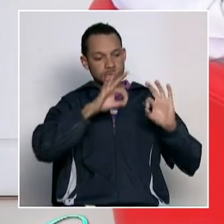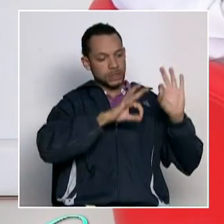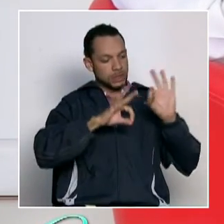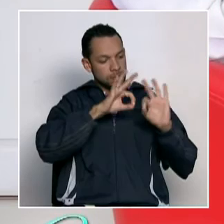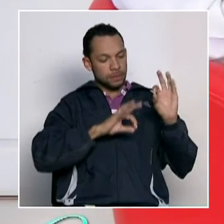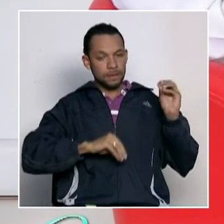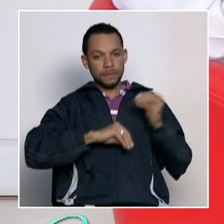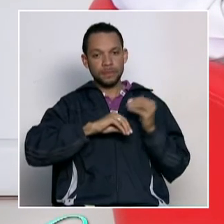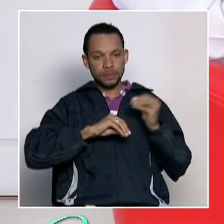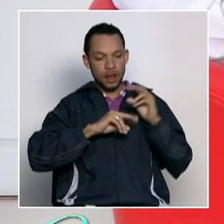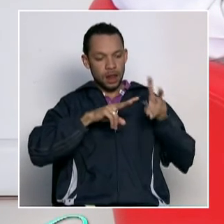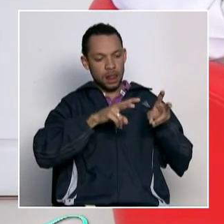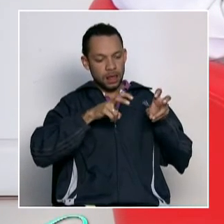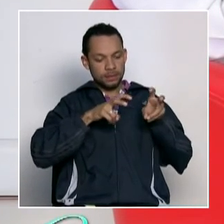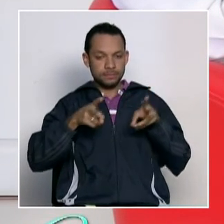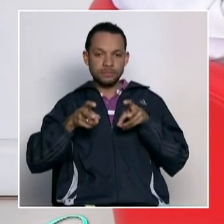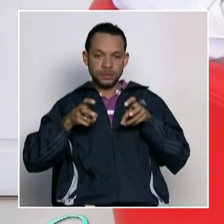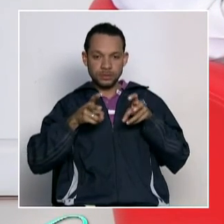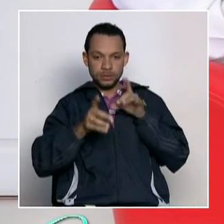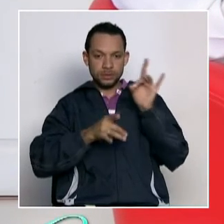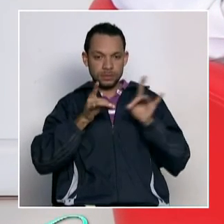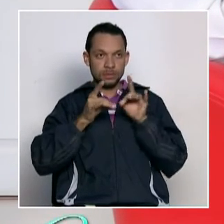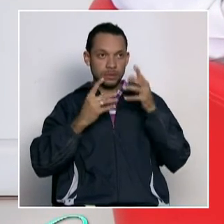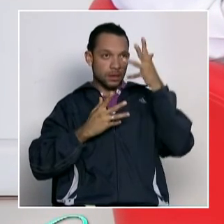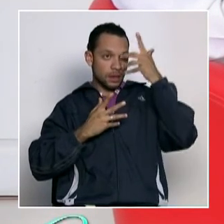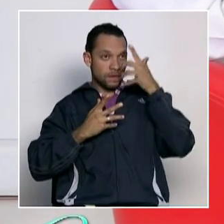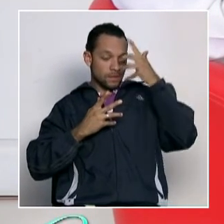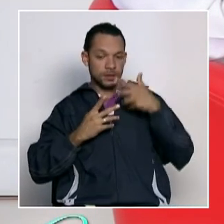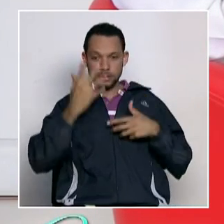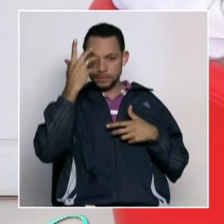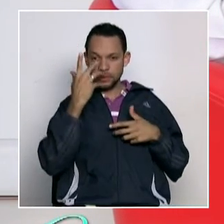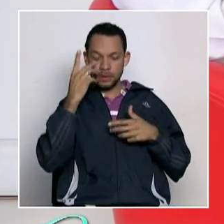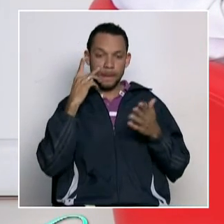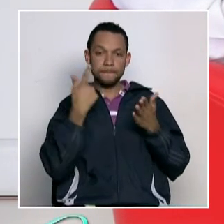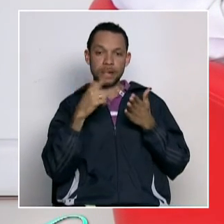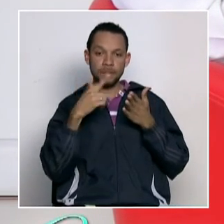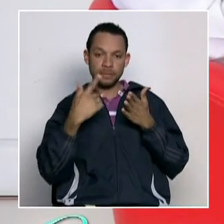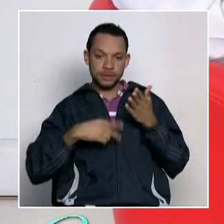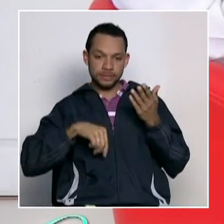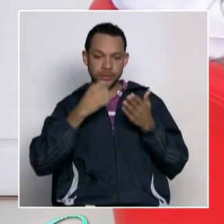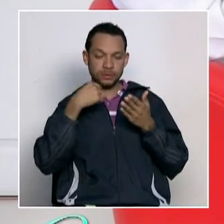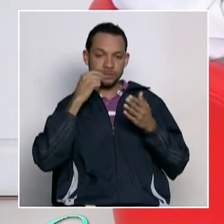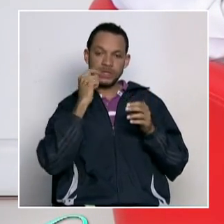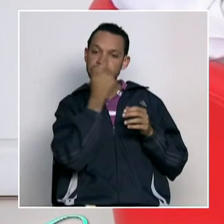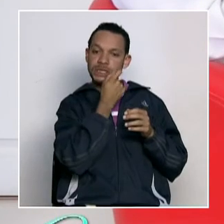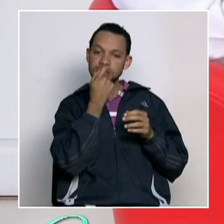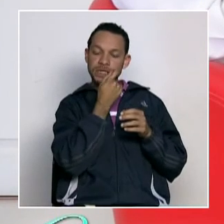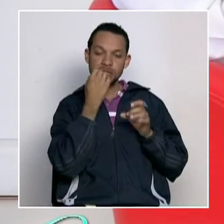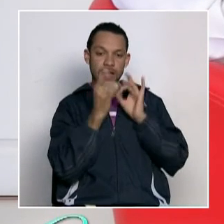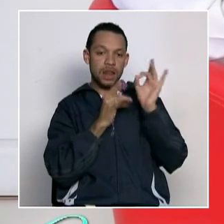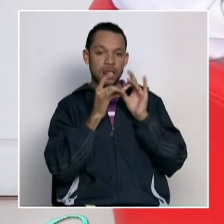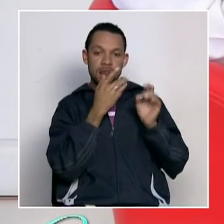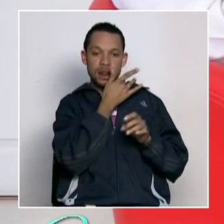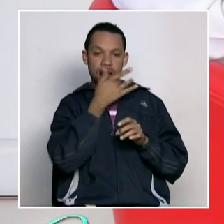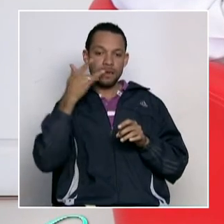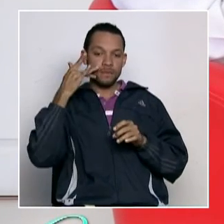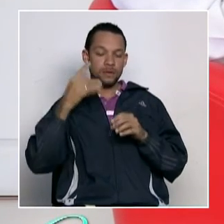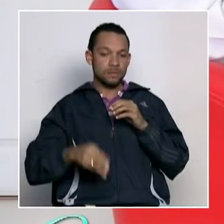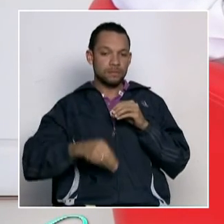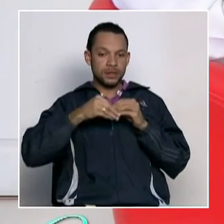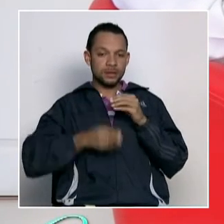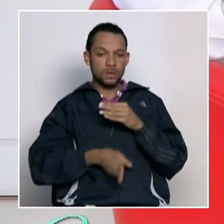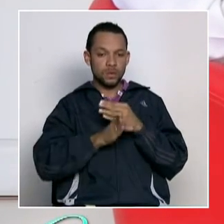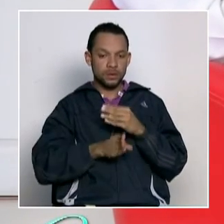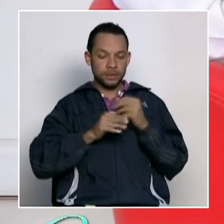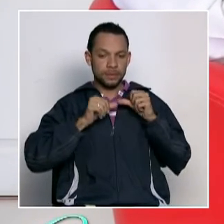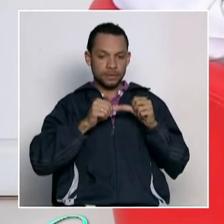hacer ese drenaje que usted dice, el análisis de qué material es el que debo utilizar, y poder tratar